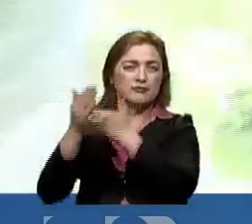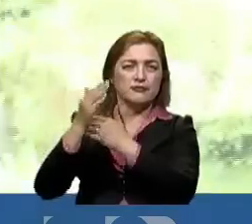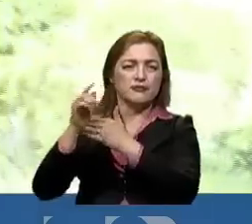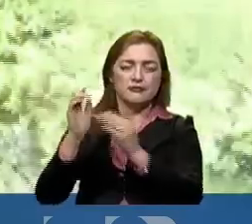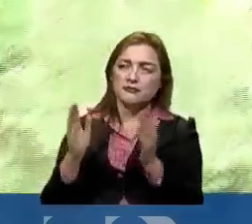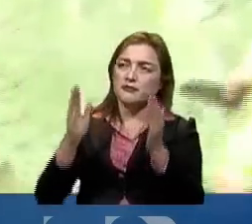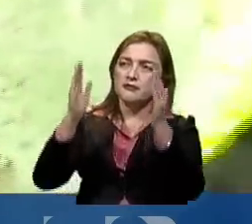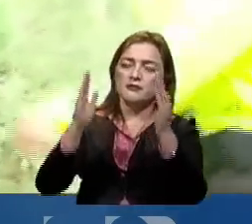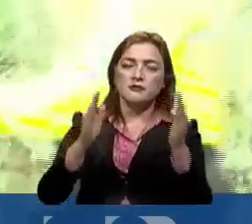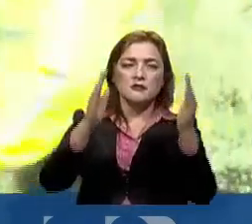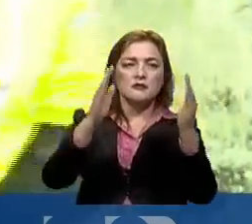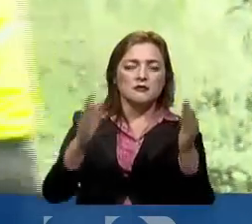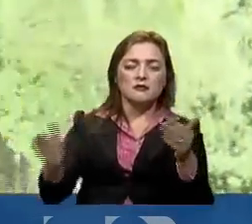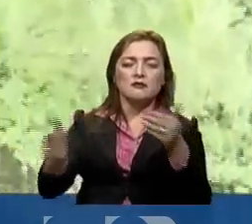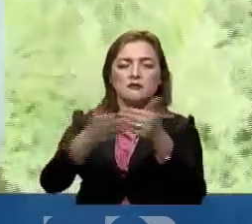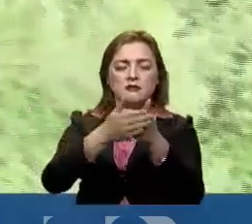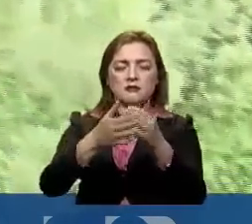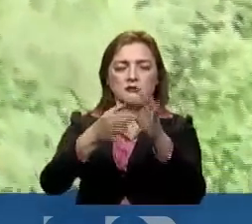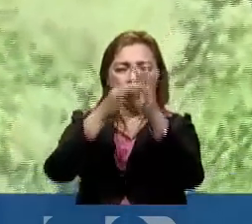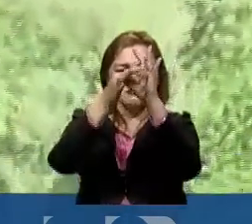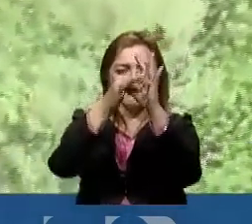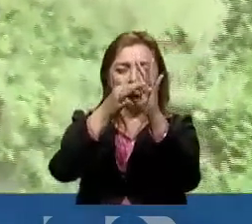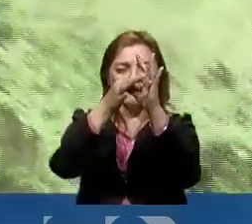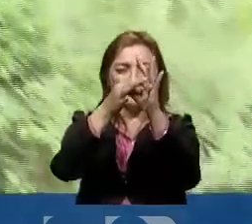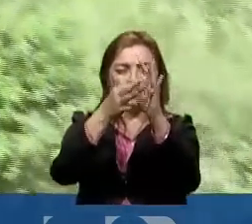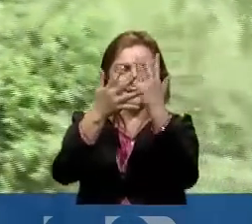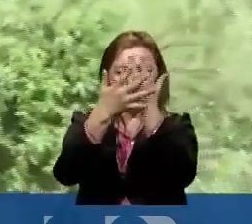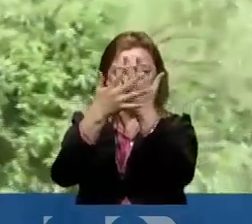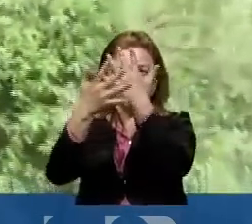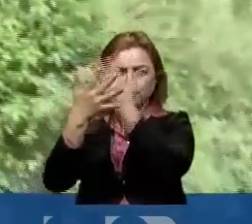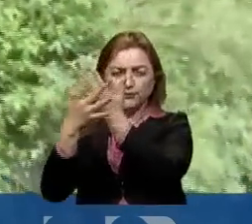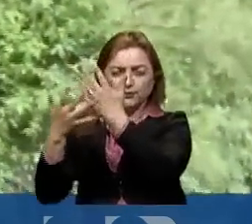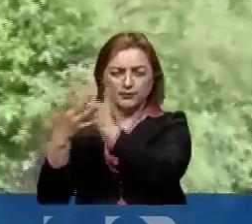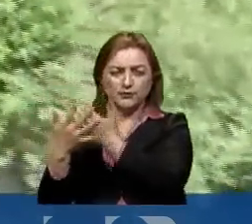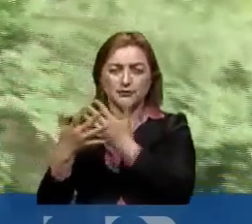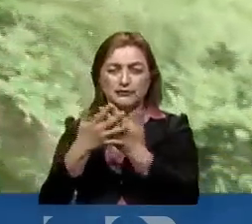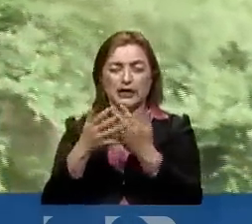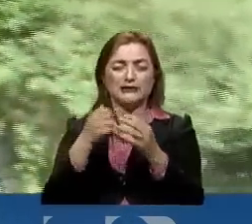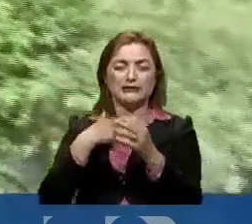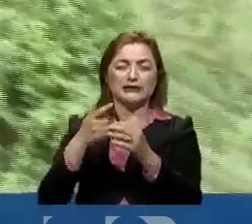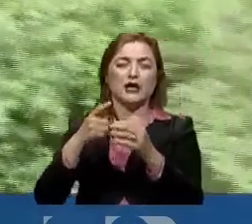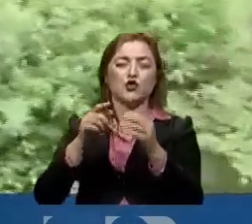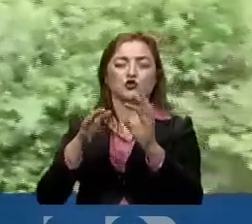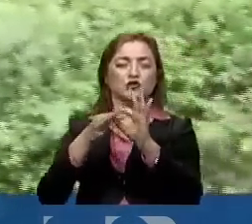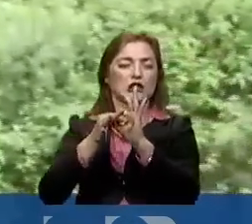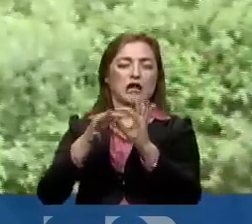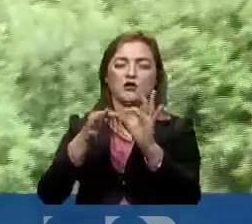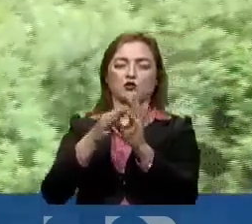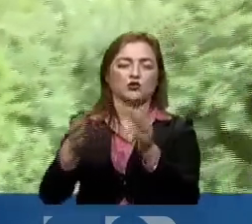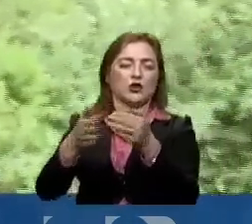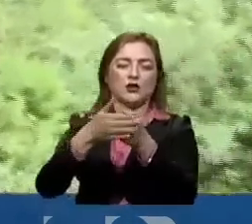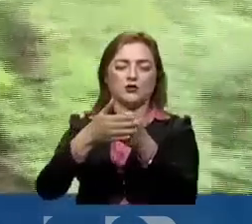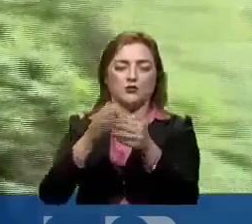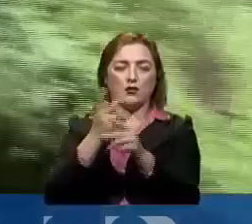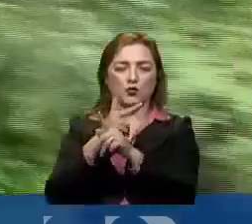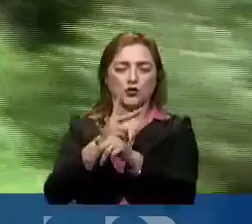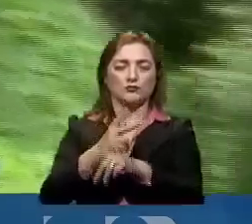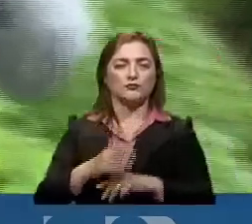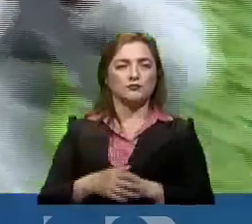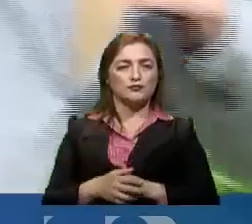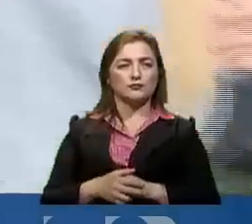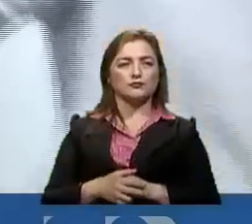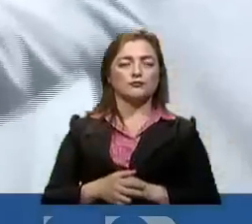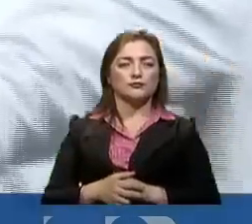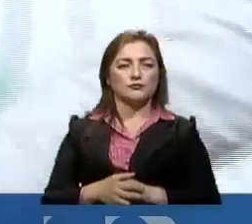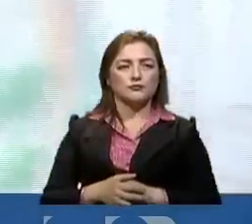los edificios ya están cerrados con pallets que lo han colocado la Policía Nacional. Y como pueden observar, no solo son estos